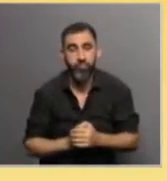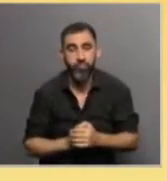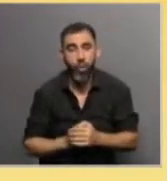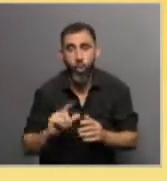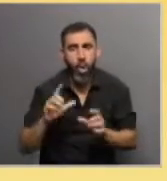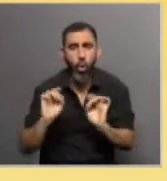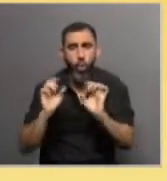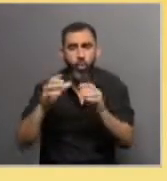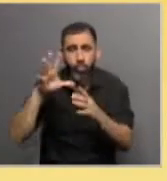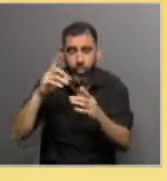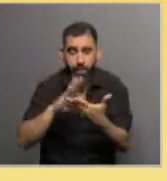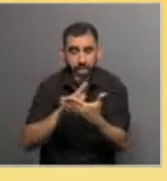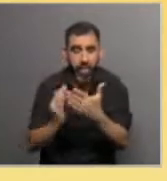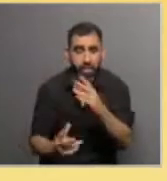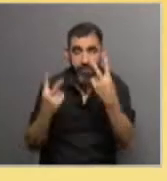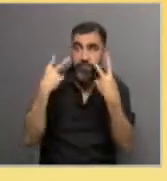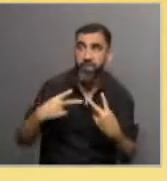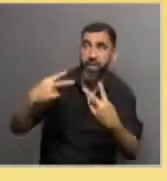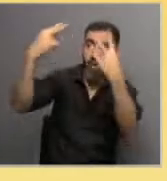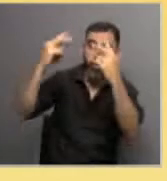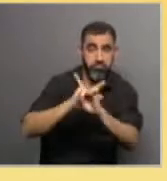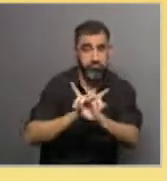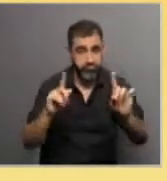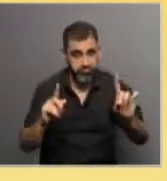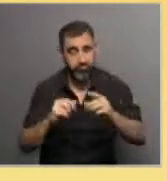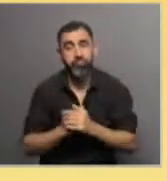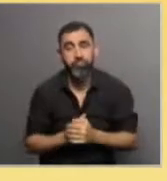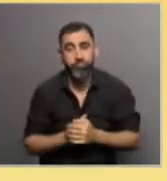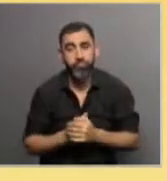sufrido contaminación a lo largo de ese pasaje por la corteza.